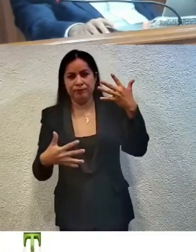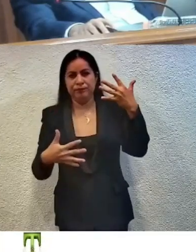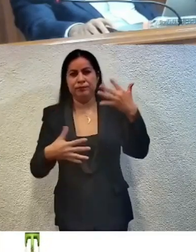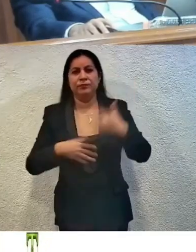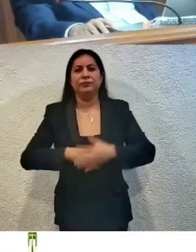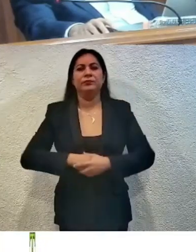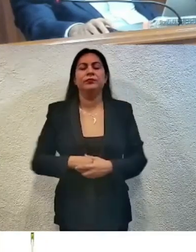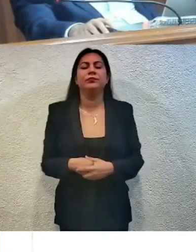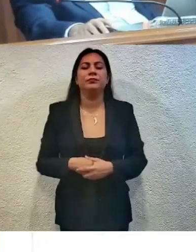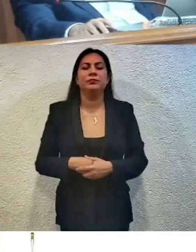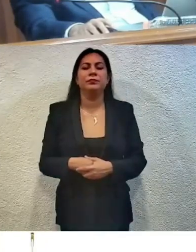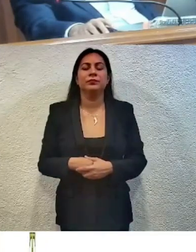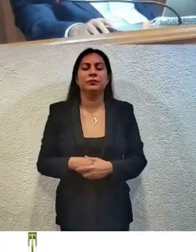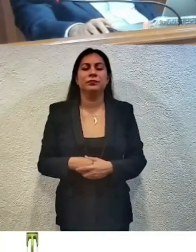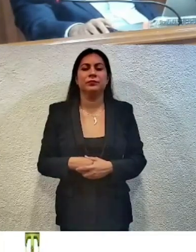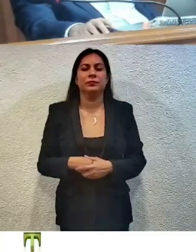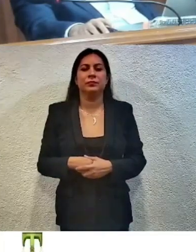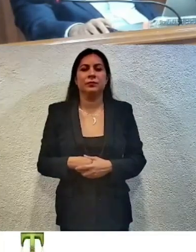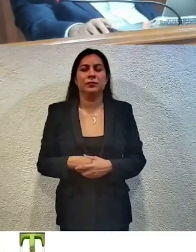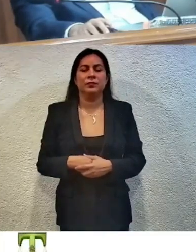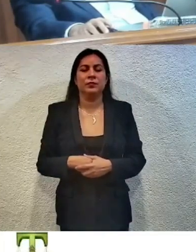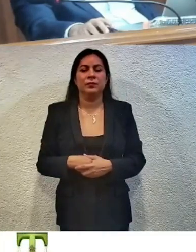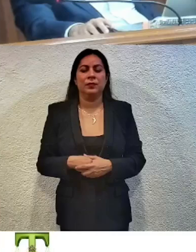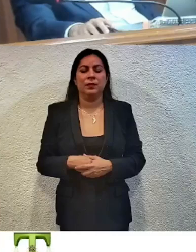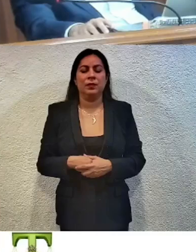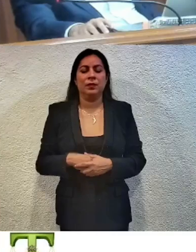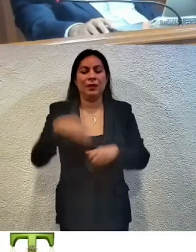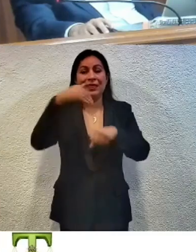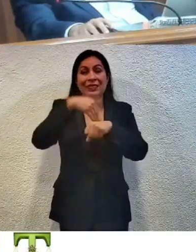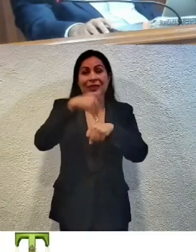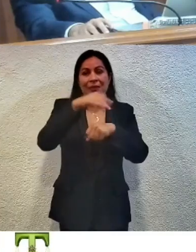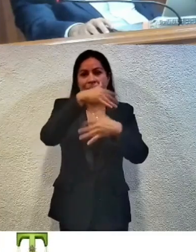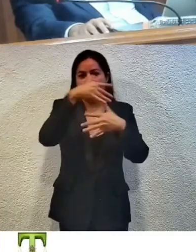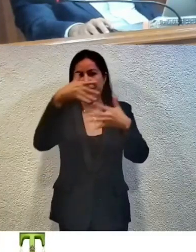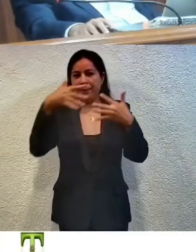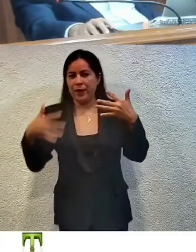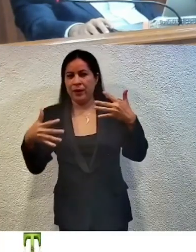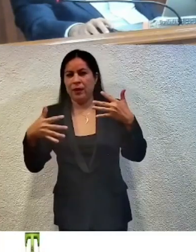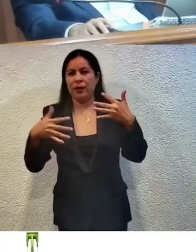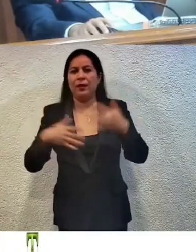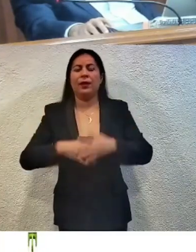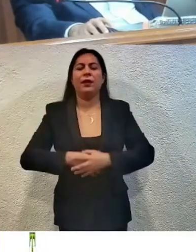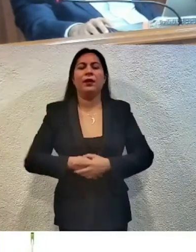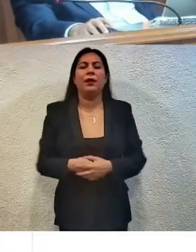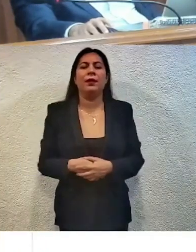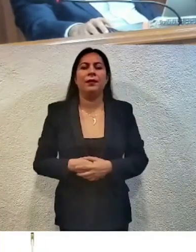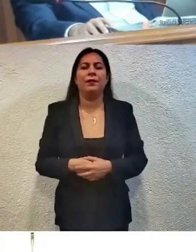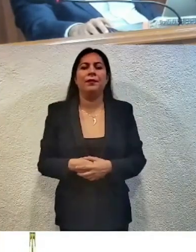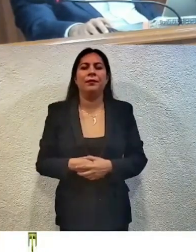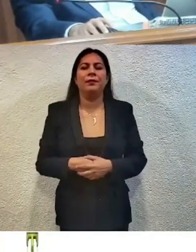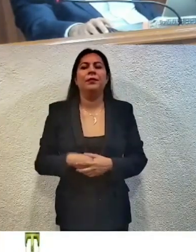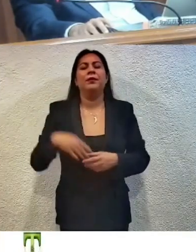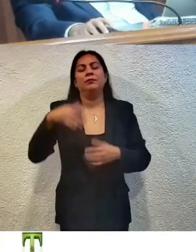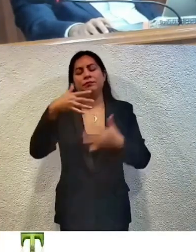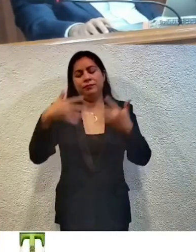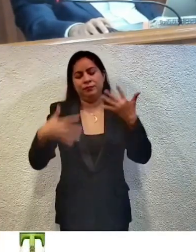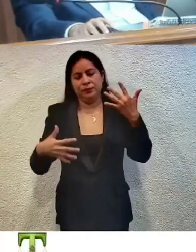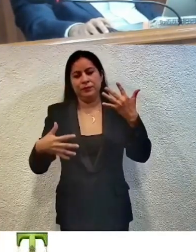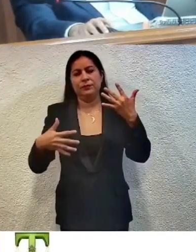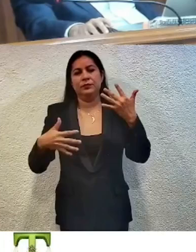diagonal 219, diagonal 2024, TEE/GEC, diagonal 220, diagonal